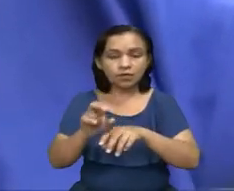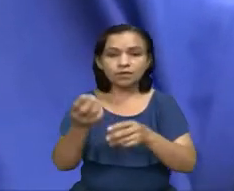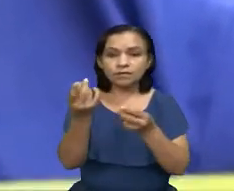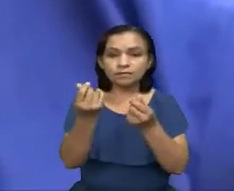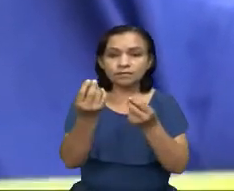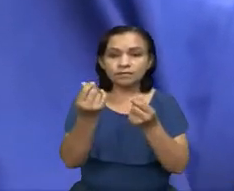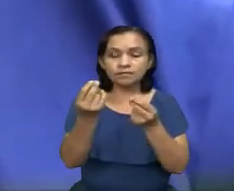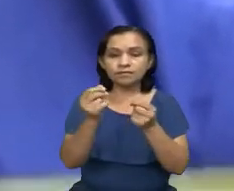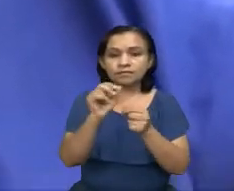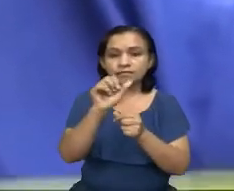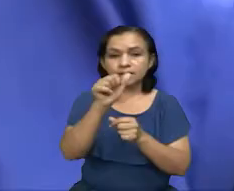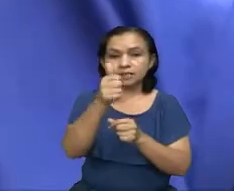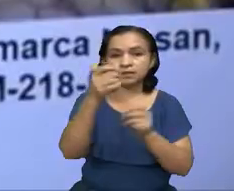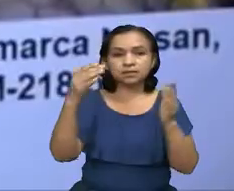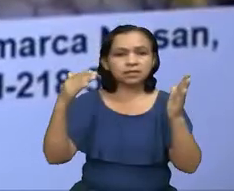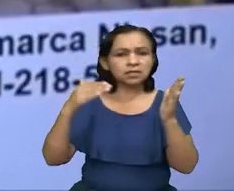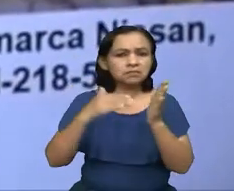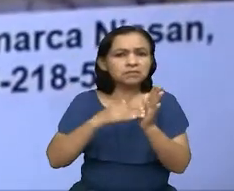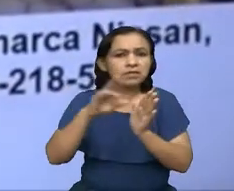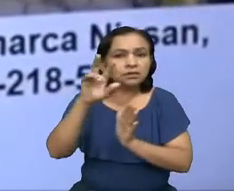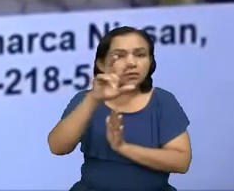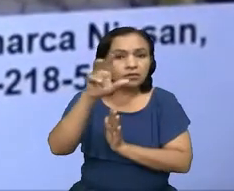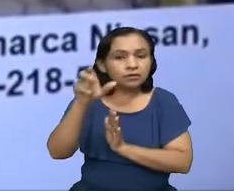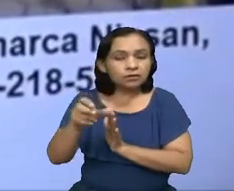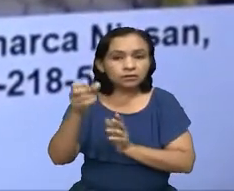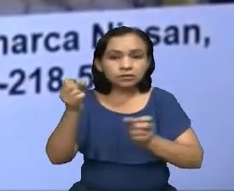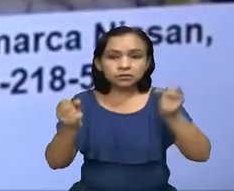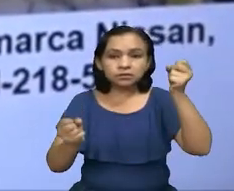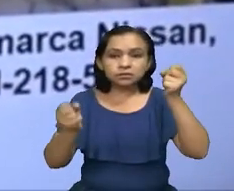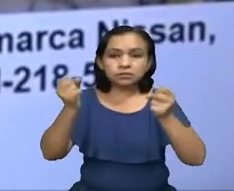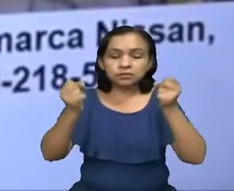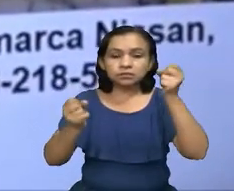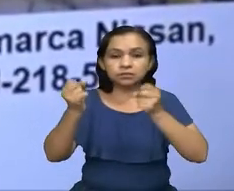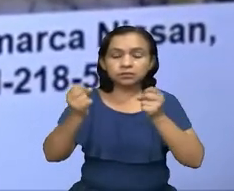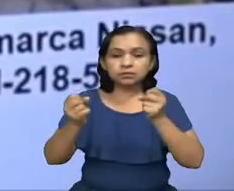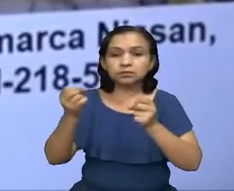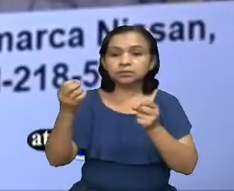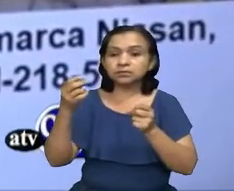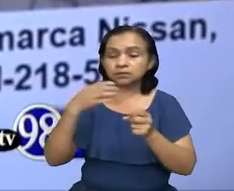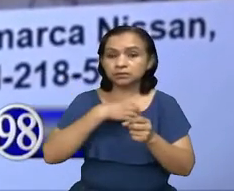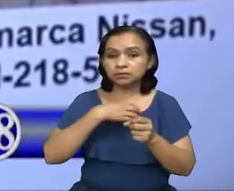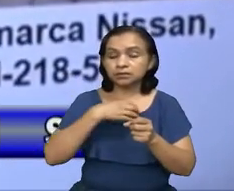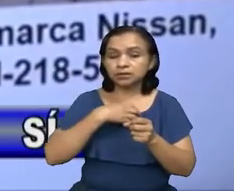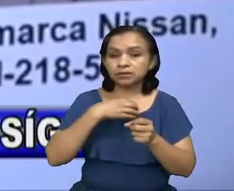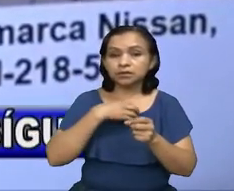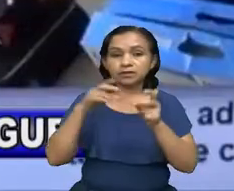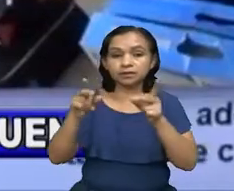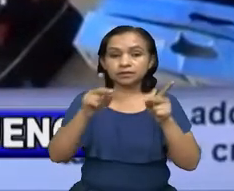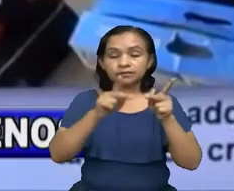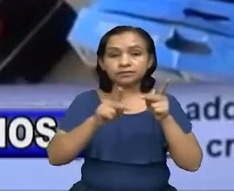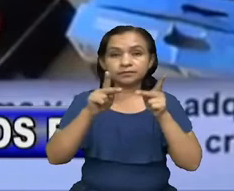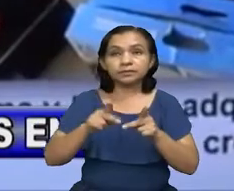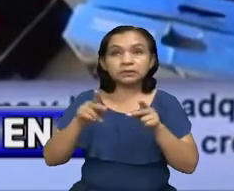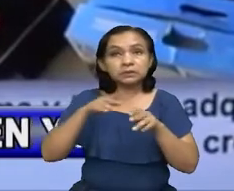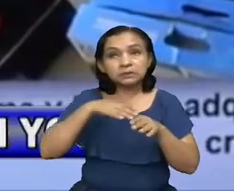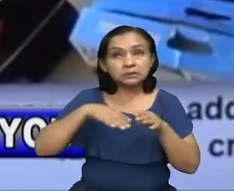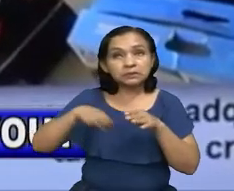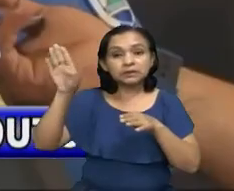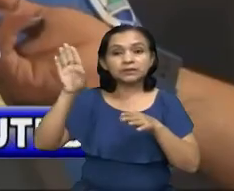por monto de 6.000 córdobas y un vehículo perteneciente a las víctimas en el que los delincuentes se dieron a la